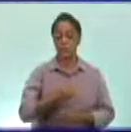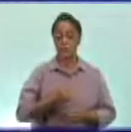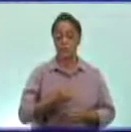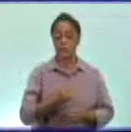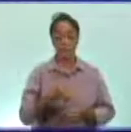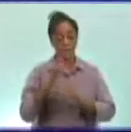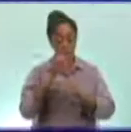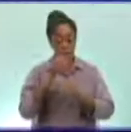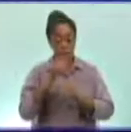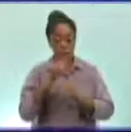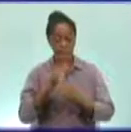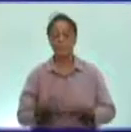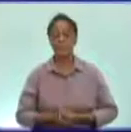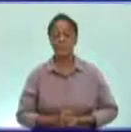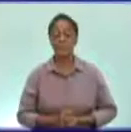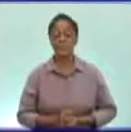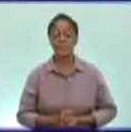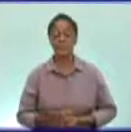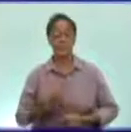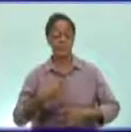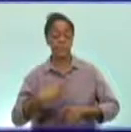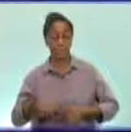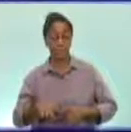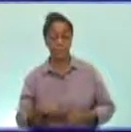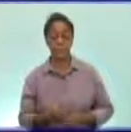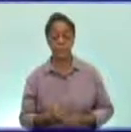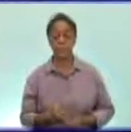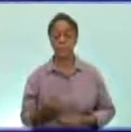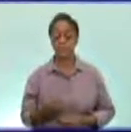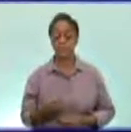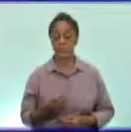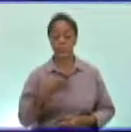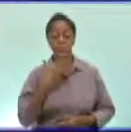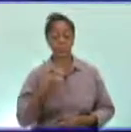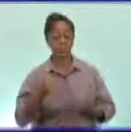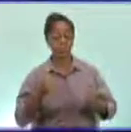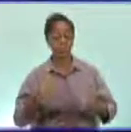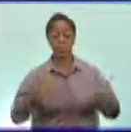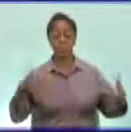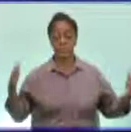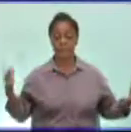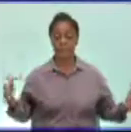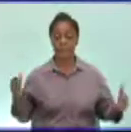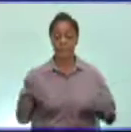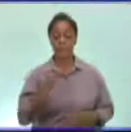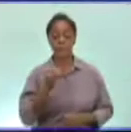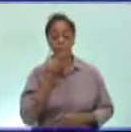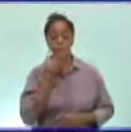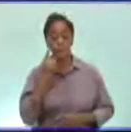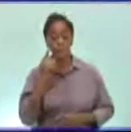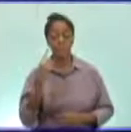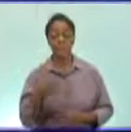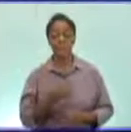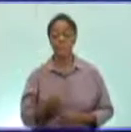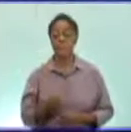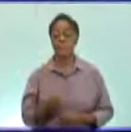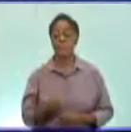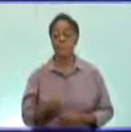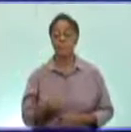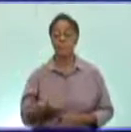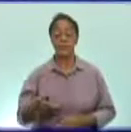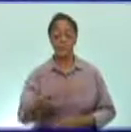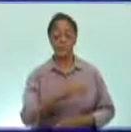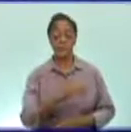el microscopio. Otros son bien grandes y los podemos observar en